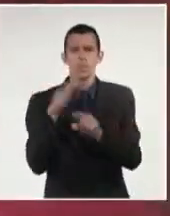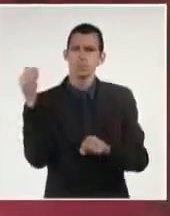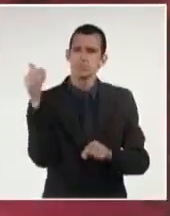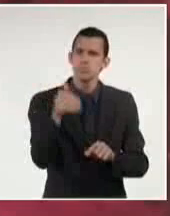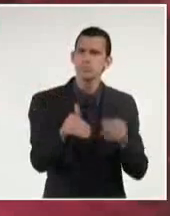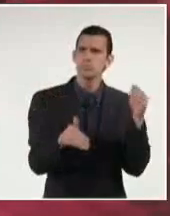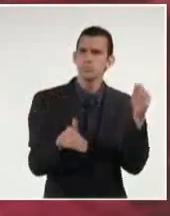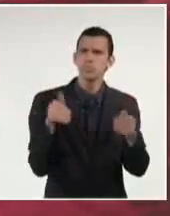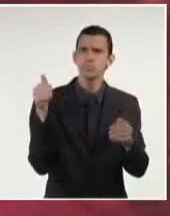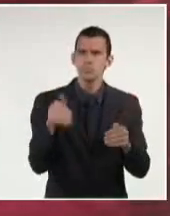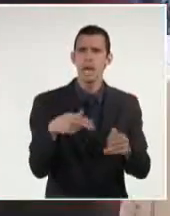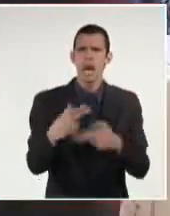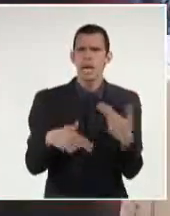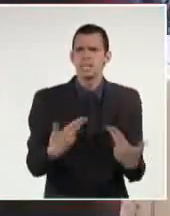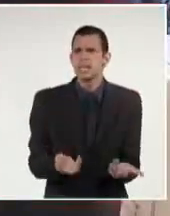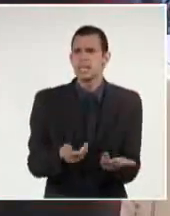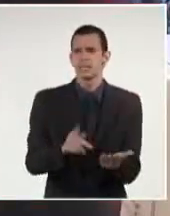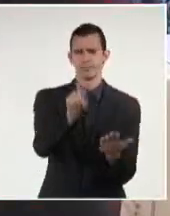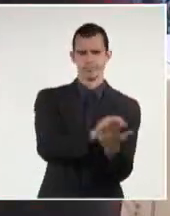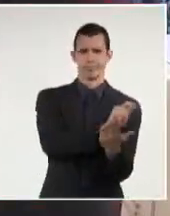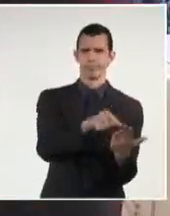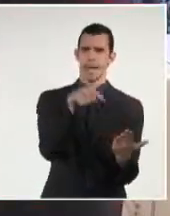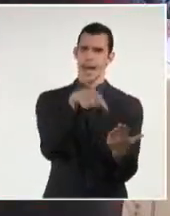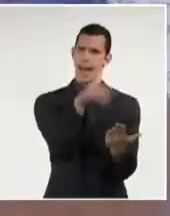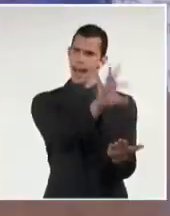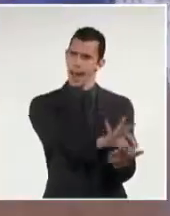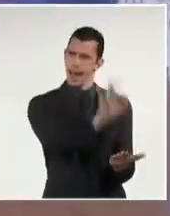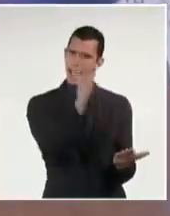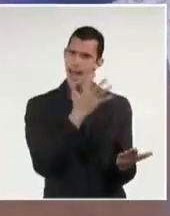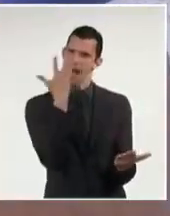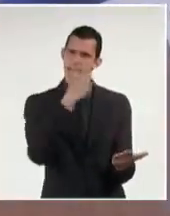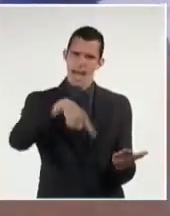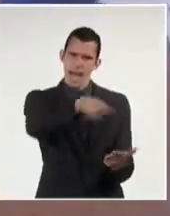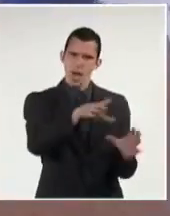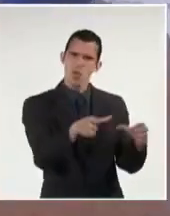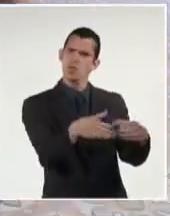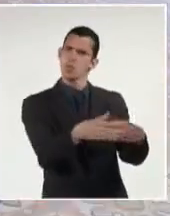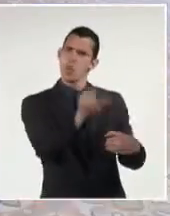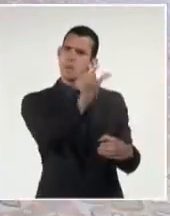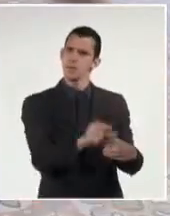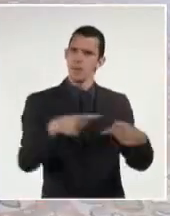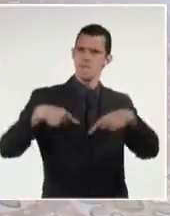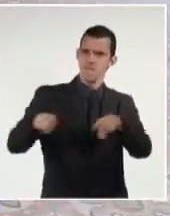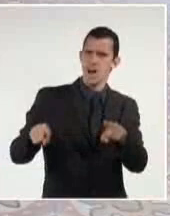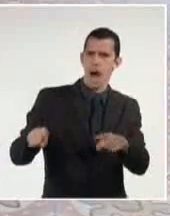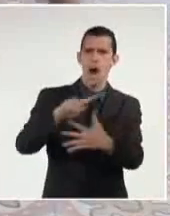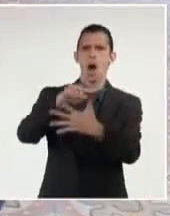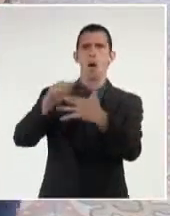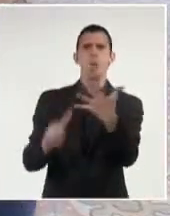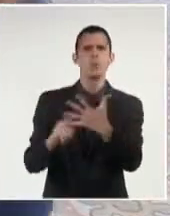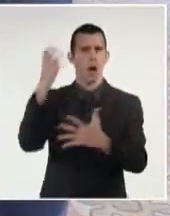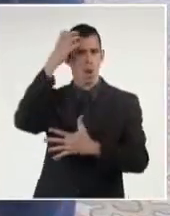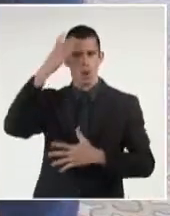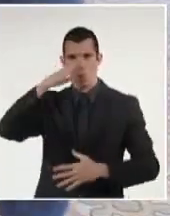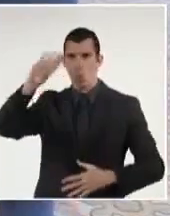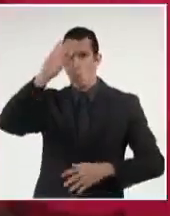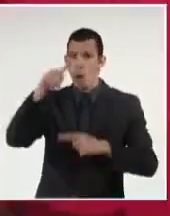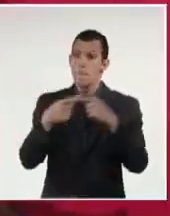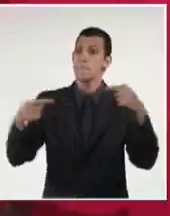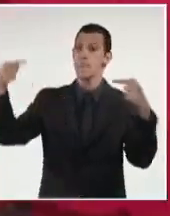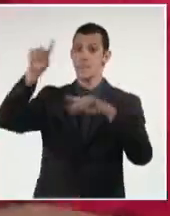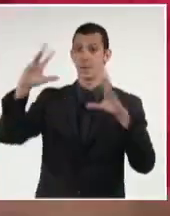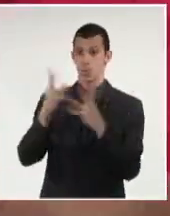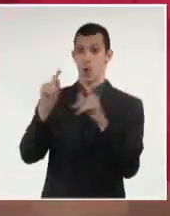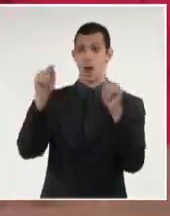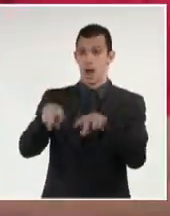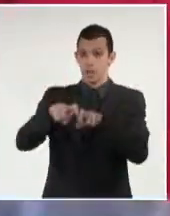para votar por los diputados que los representarán en la 10ª legislatura de la Asamblea Nacional del Poder Popular. Caracterizado